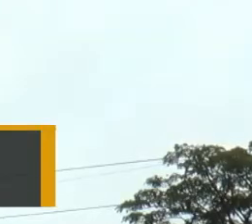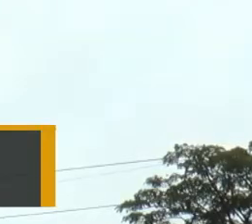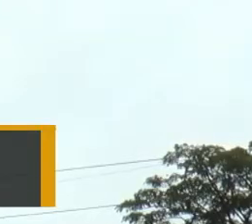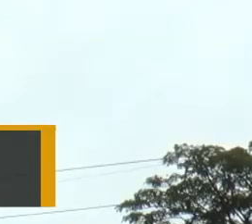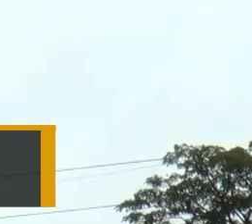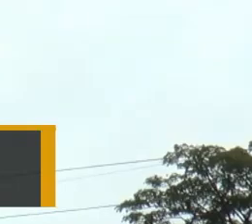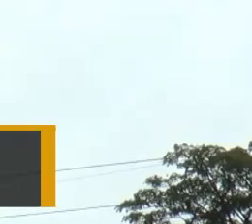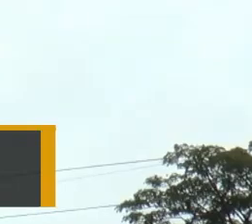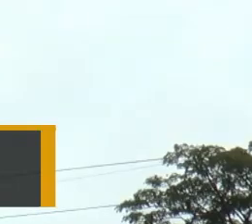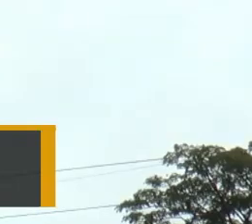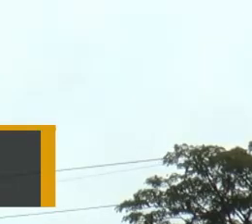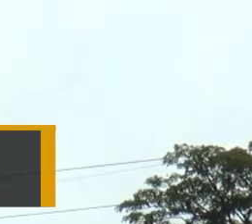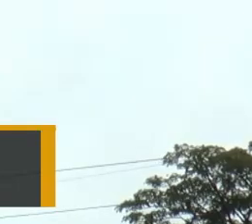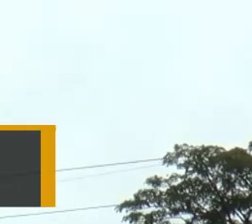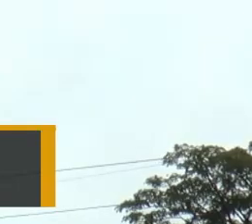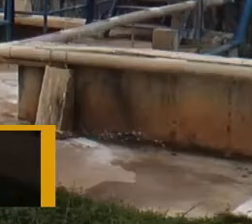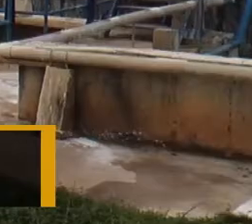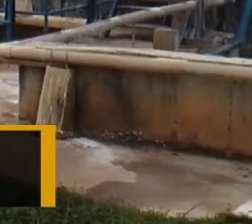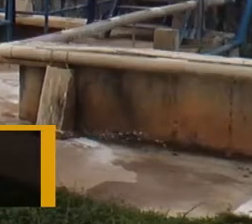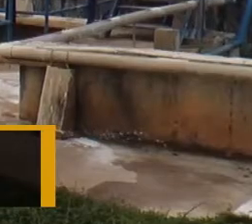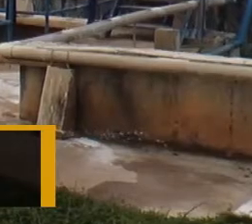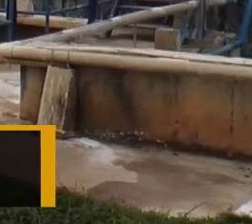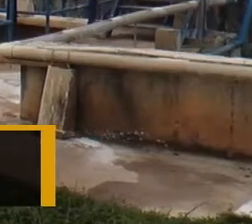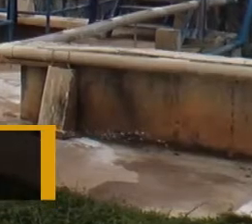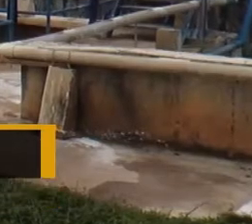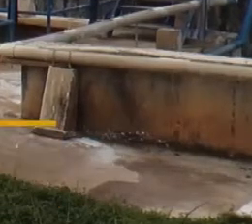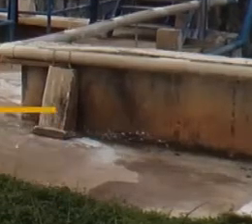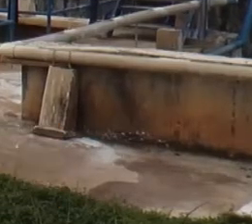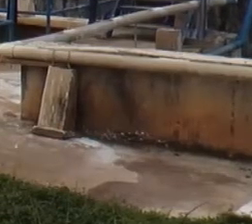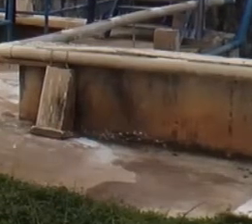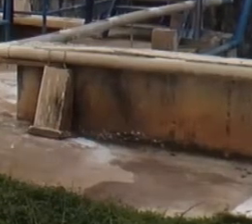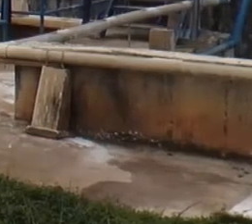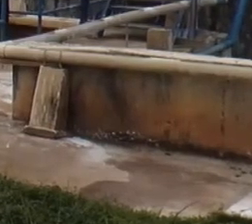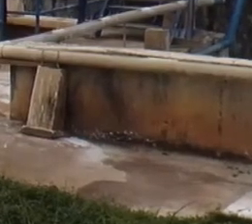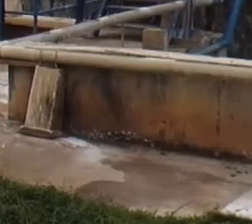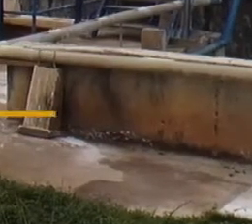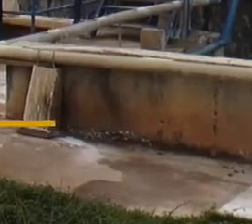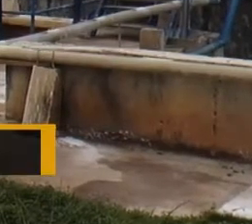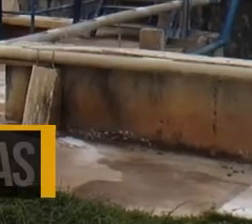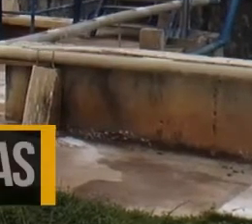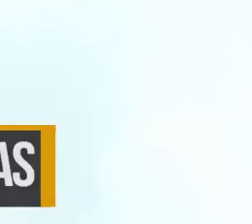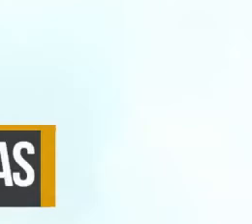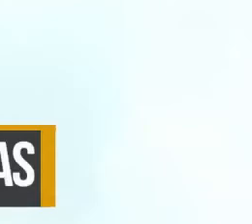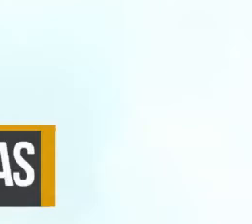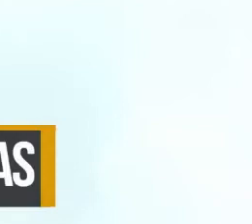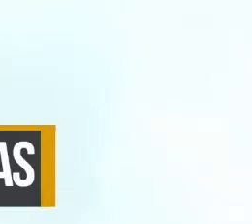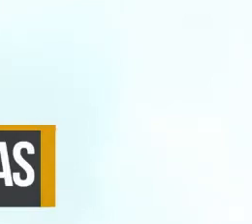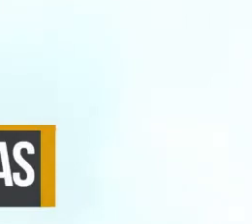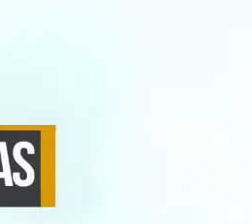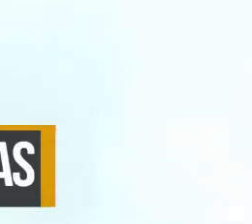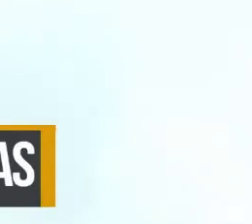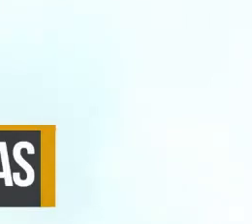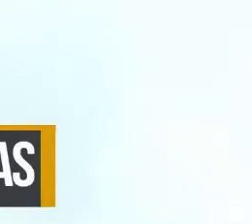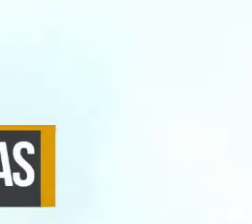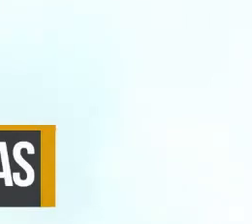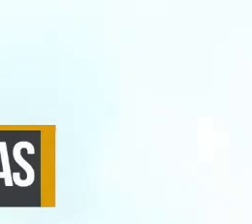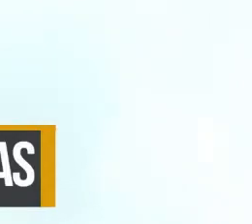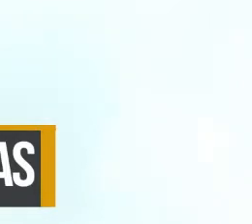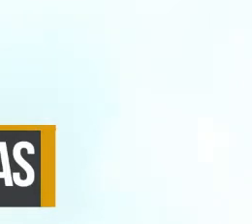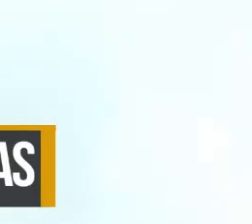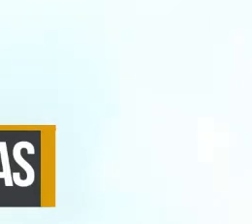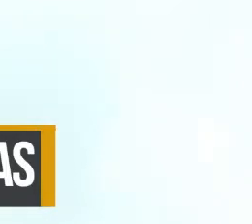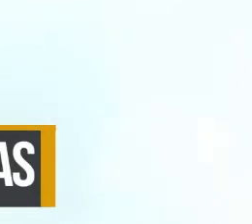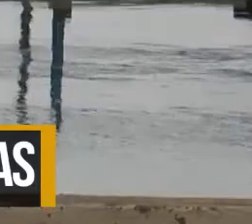convocatoria a rueda de prensa este jueves por parte de Sintraenal para denunciar una eventual privatización de la empresa Aguas de Barranca Bermeja, el alcalde Darío Echeverri